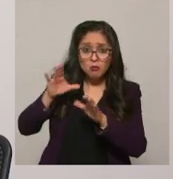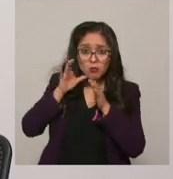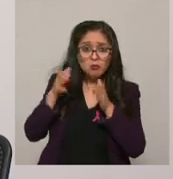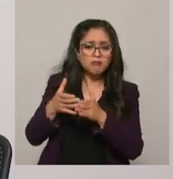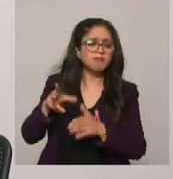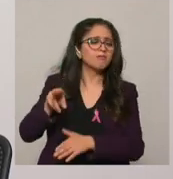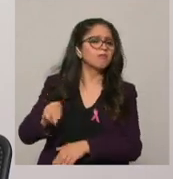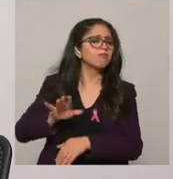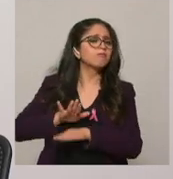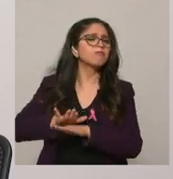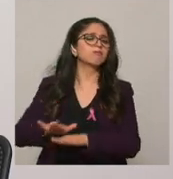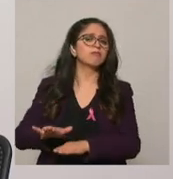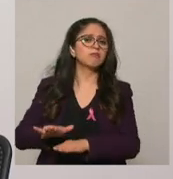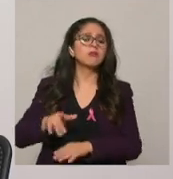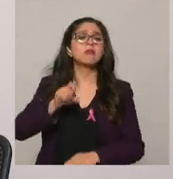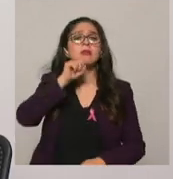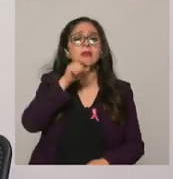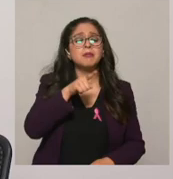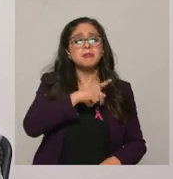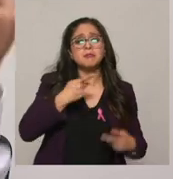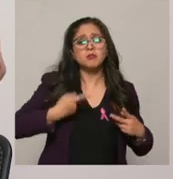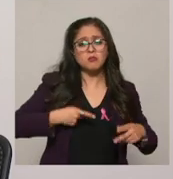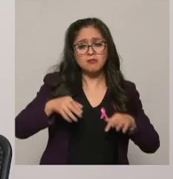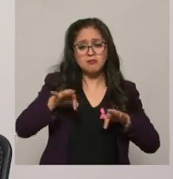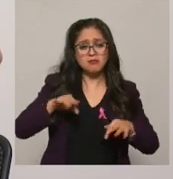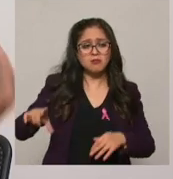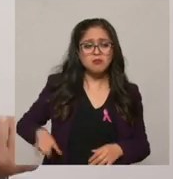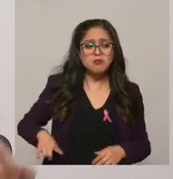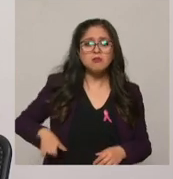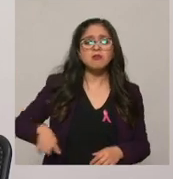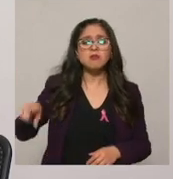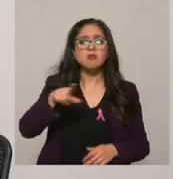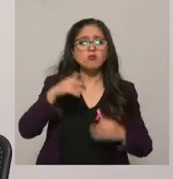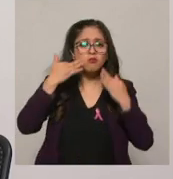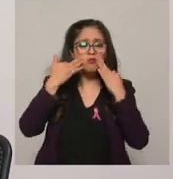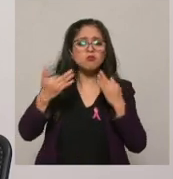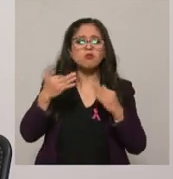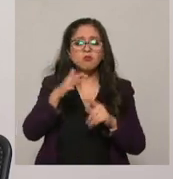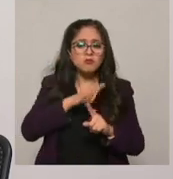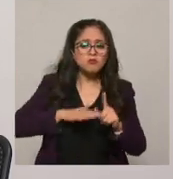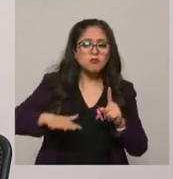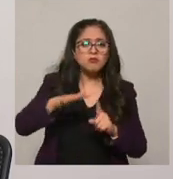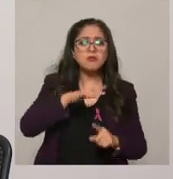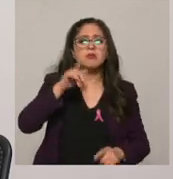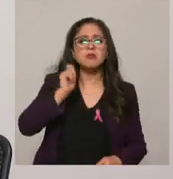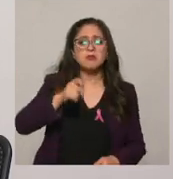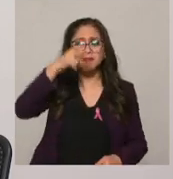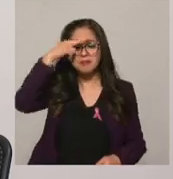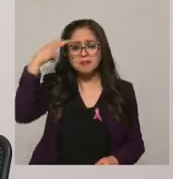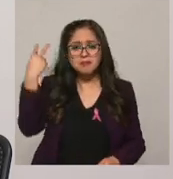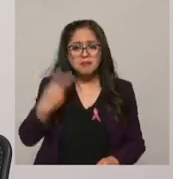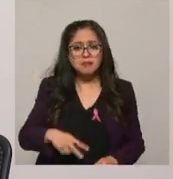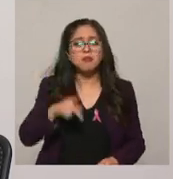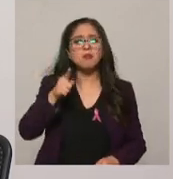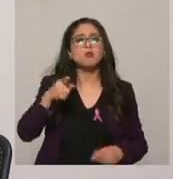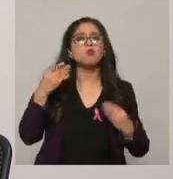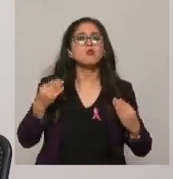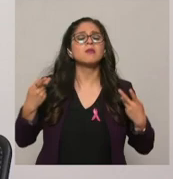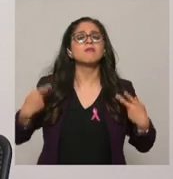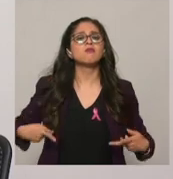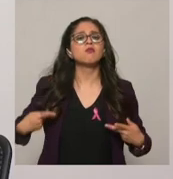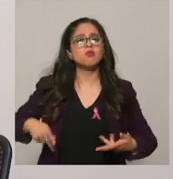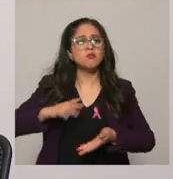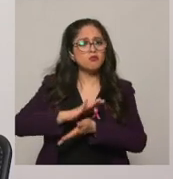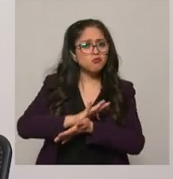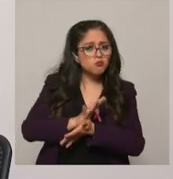idea anterior de que el servidor público es un reflejo de la sociedad, aquí vemos una sociedad mexicana profundamente homofóbica.